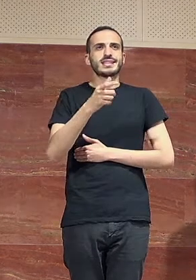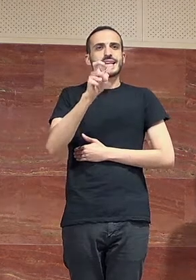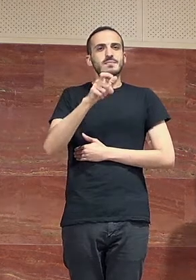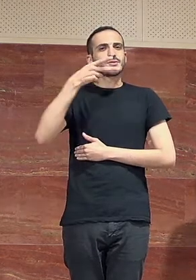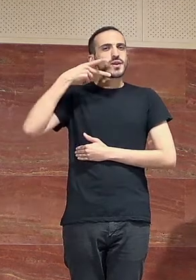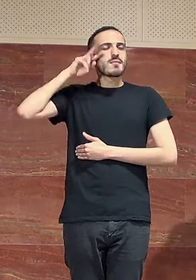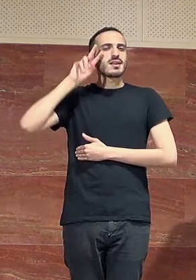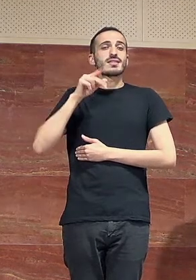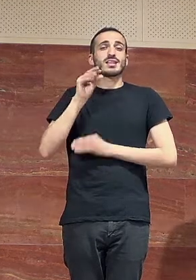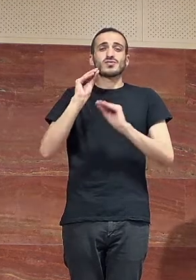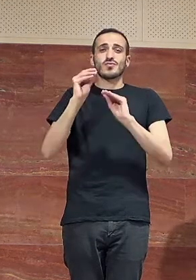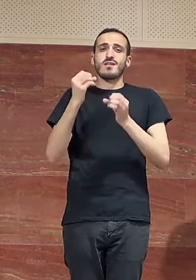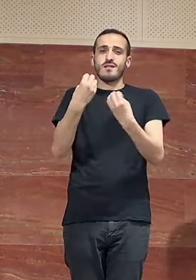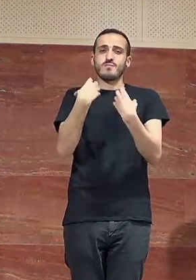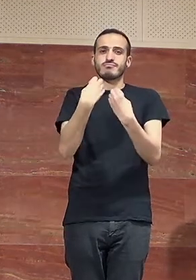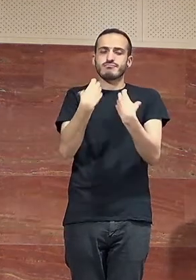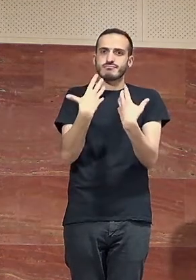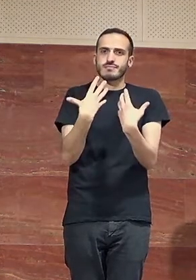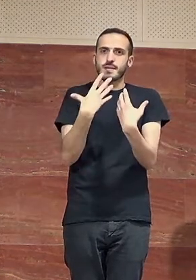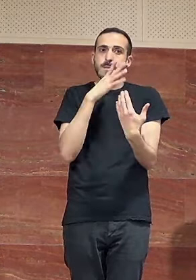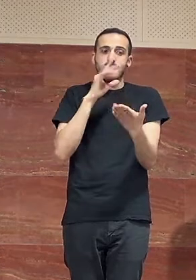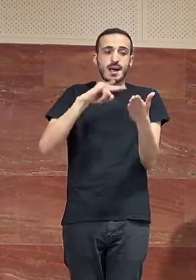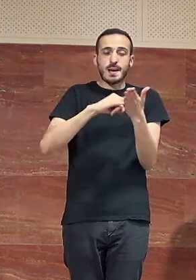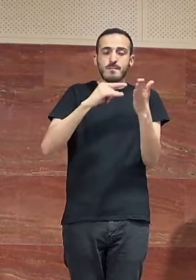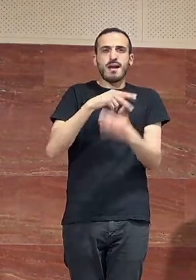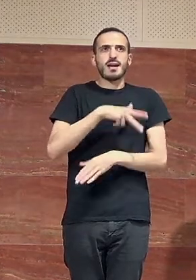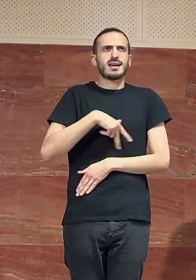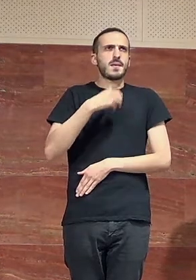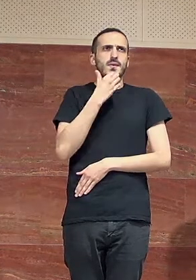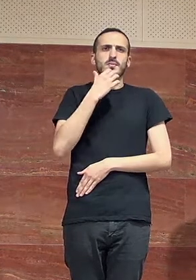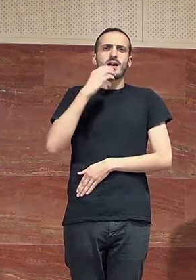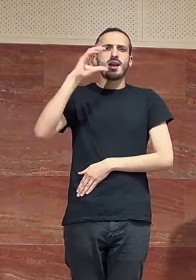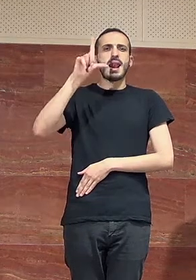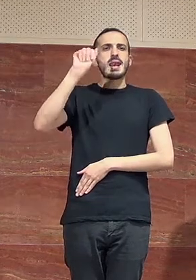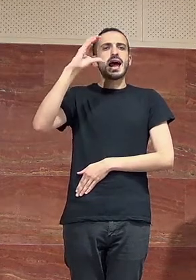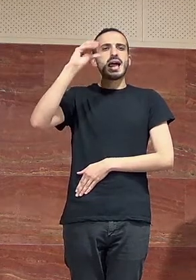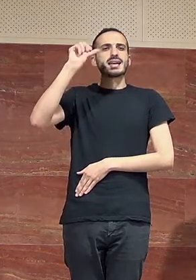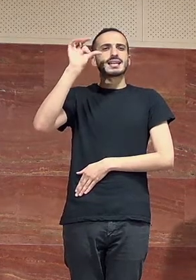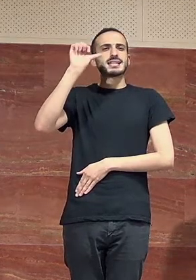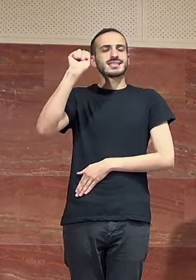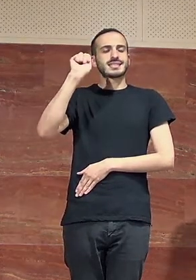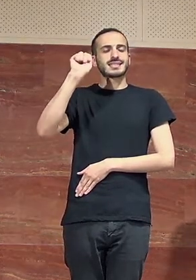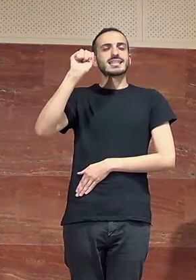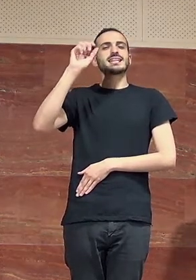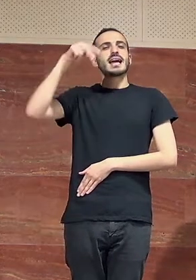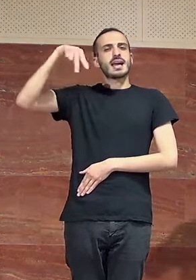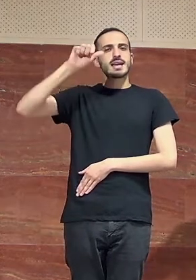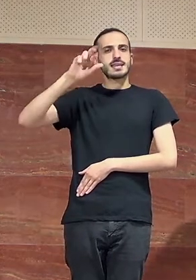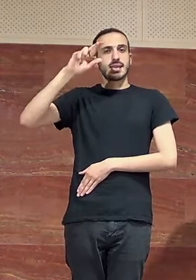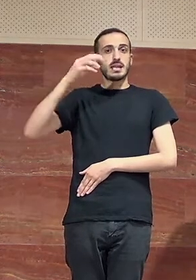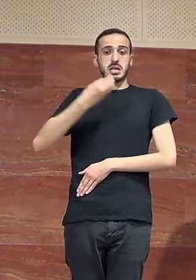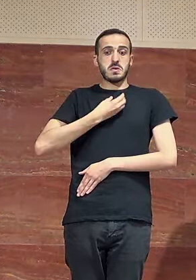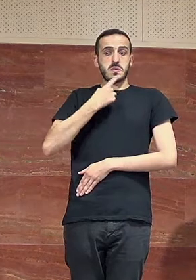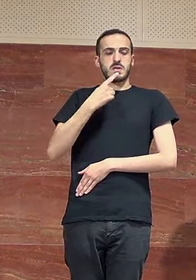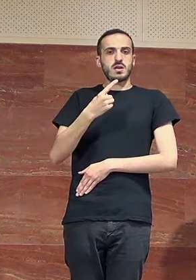cuando estábamos haciendo un plan general, hablábamos de la castañera o de la señora que paseaba por la calle y nos decían desde el ayuntamiento, no, pues esas